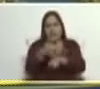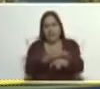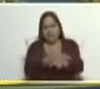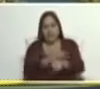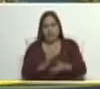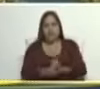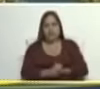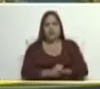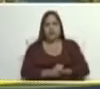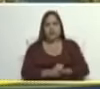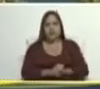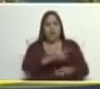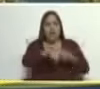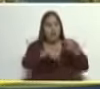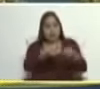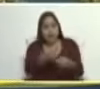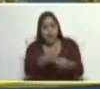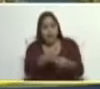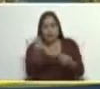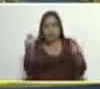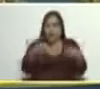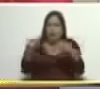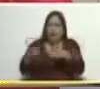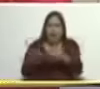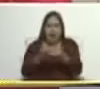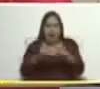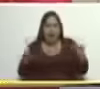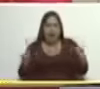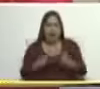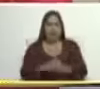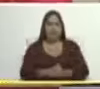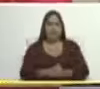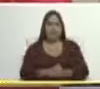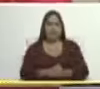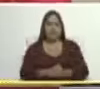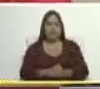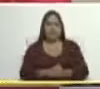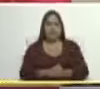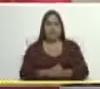preliminares y luego otros más generales